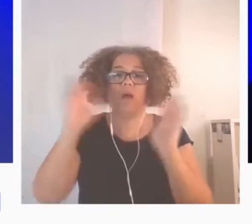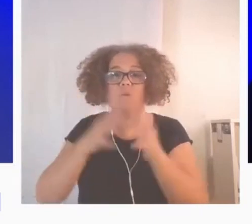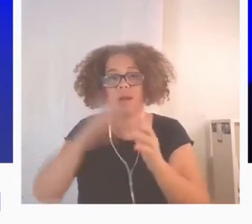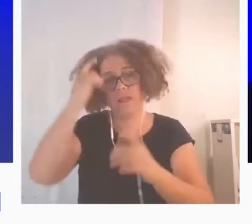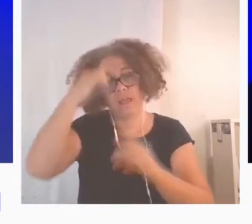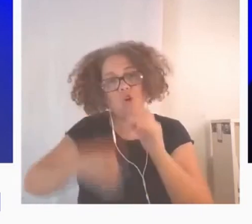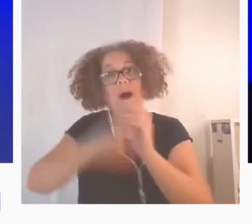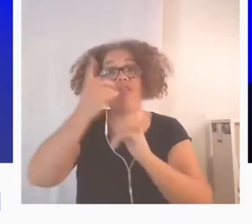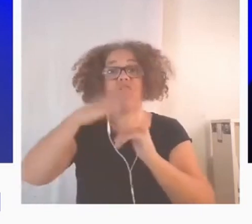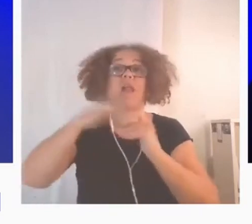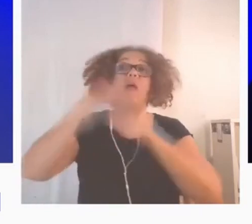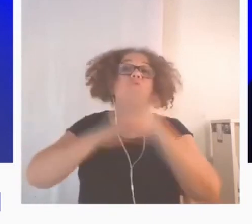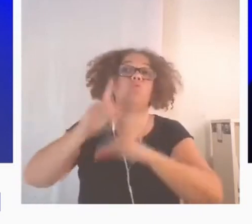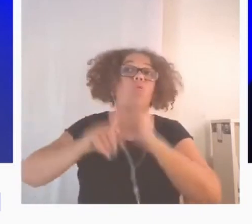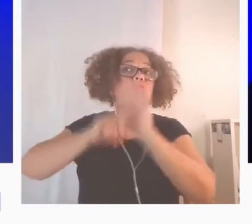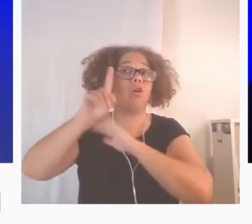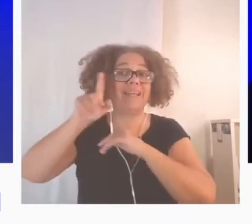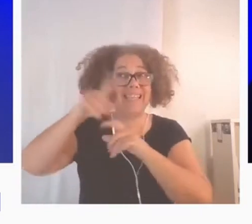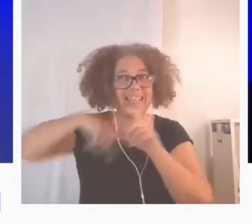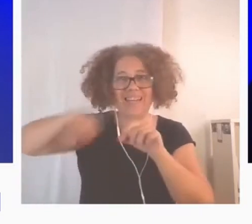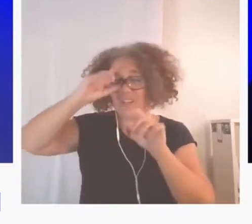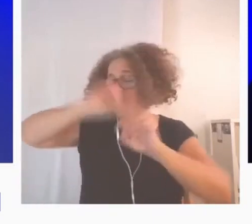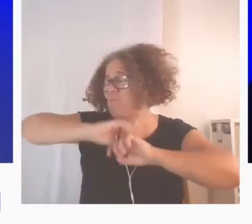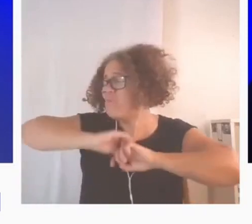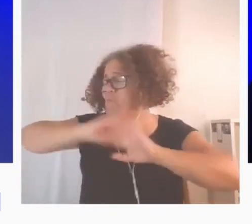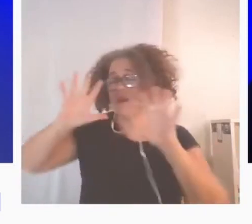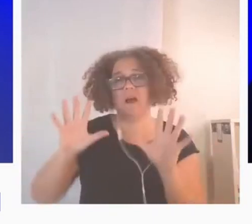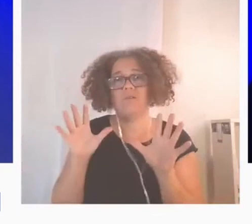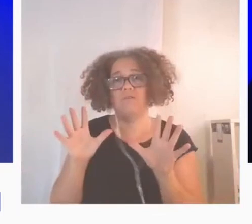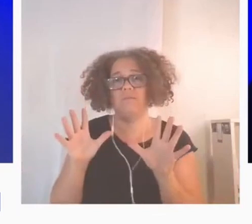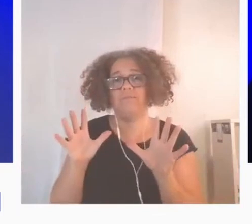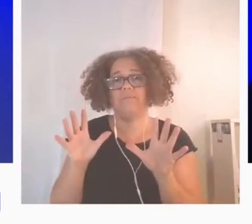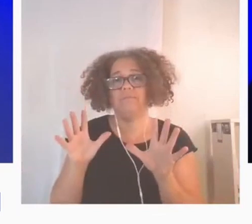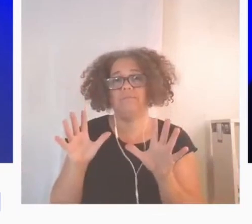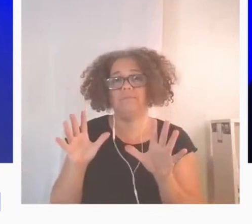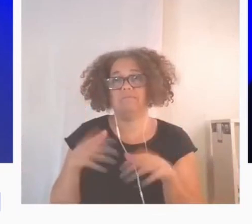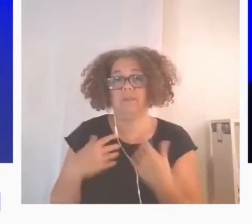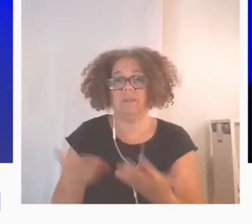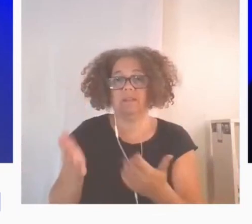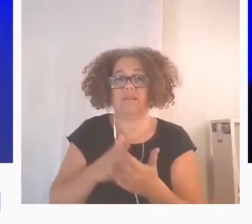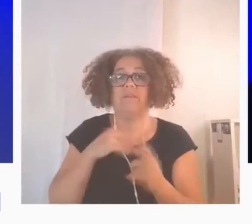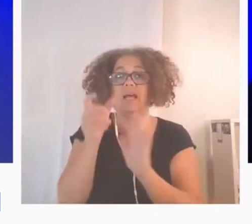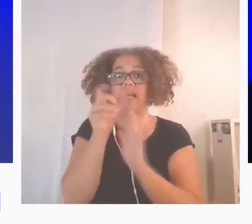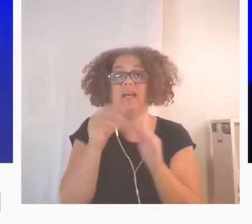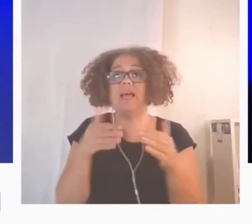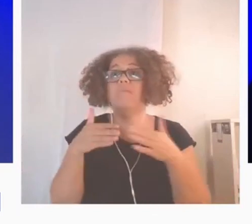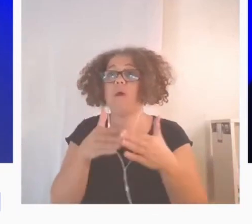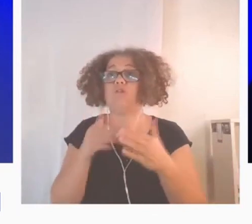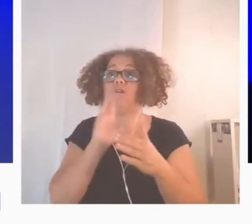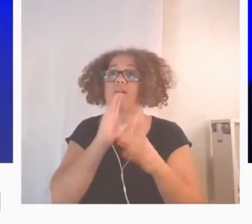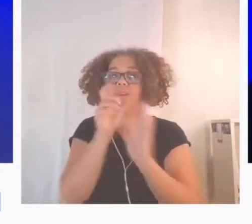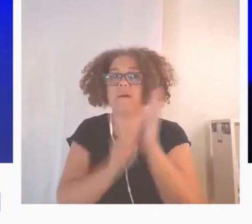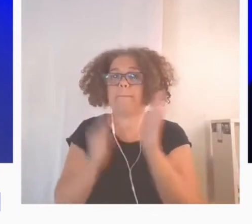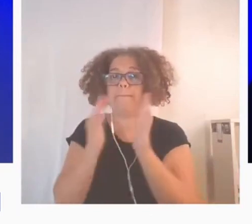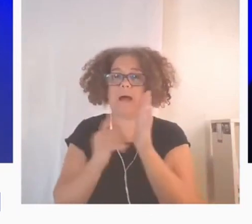innovación, evolución, y él lo tiene tan claro que va a hacer del puerto de Valencia